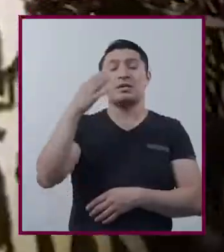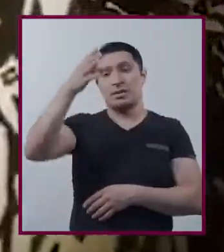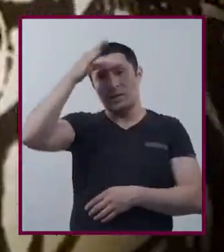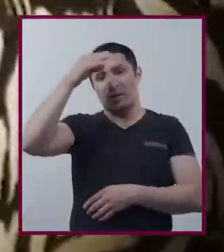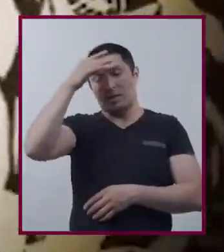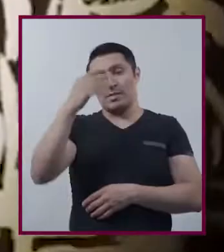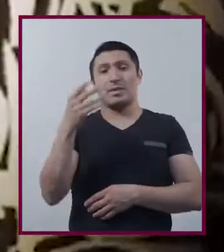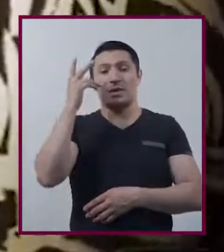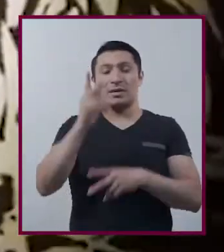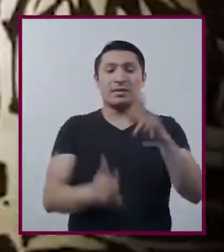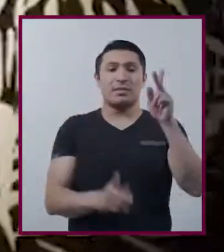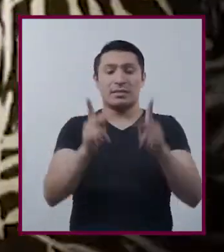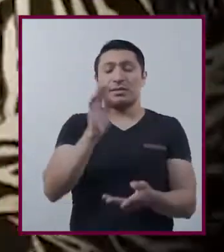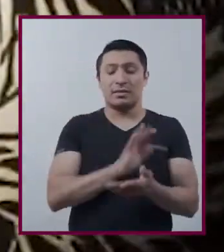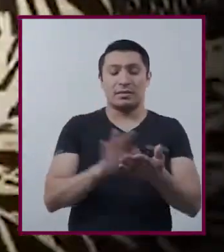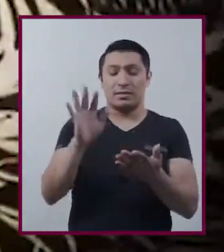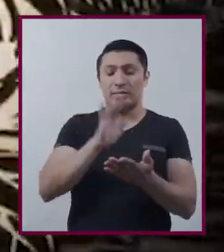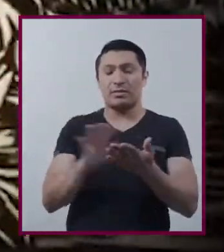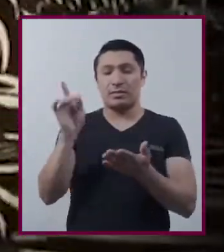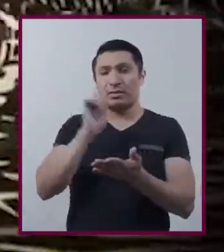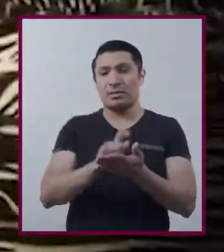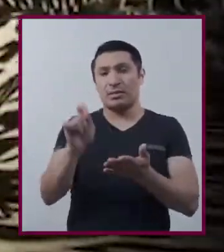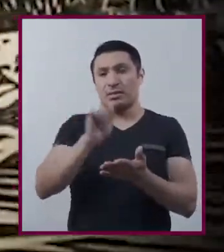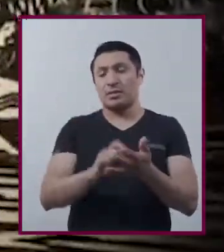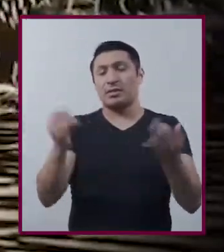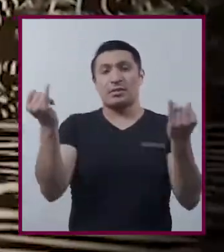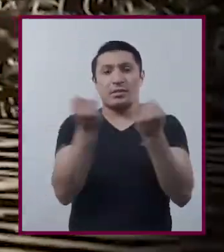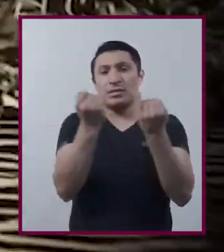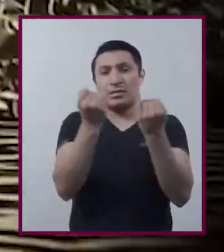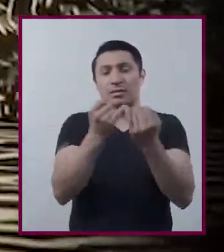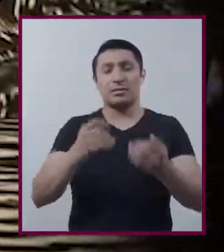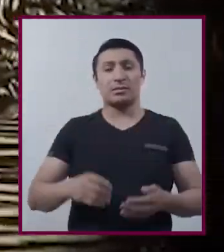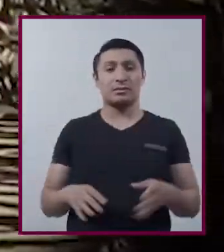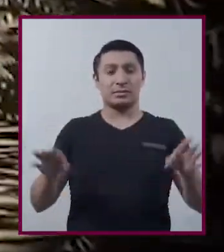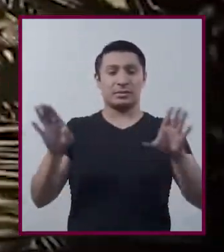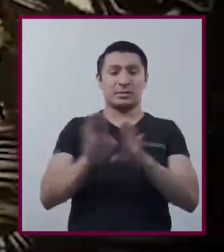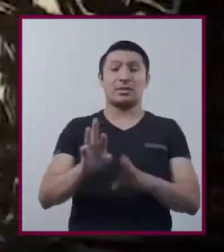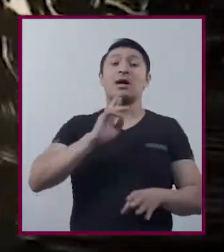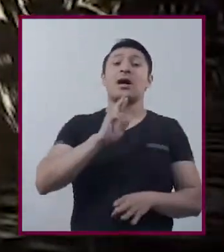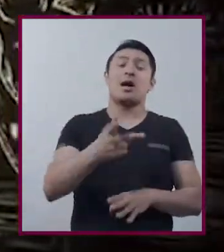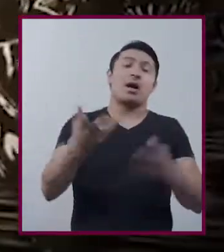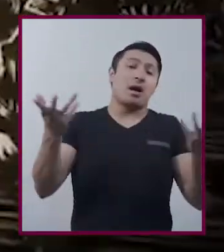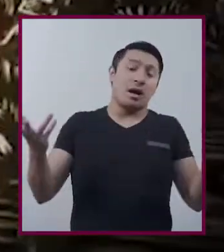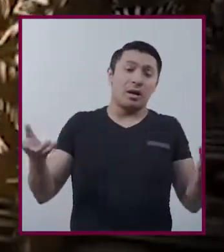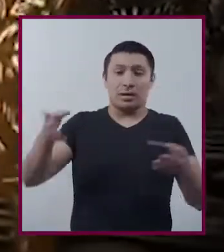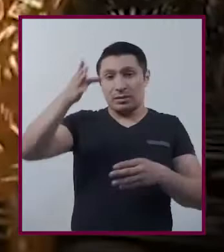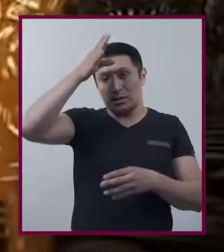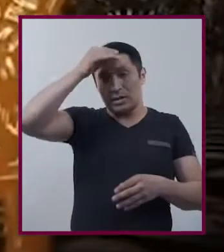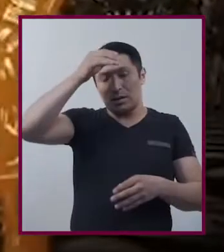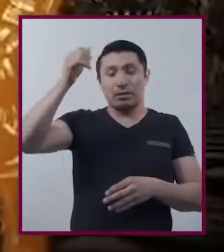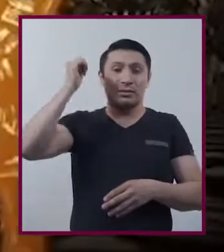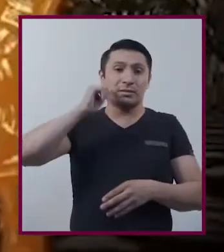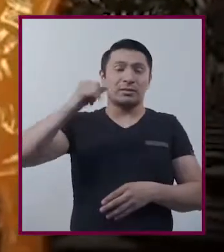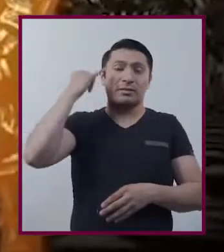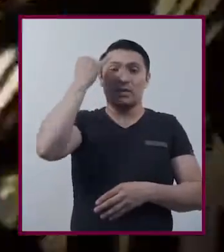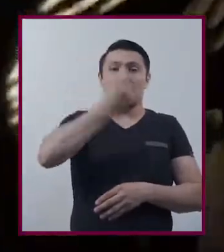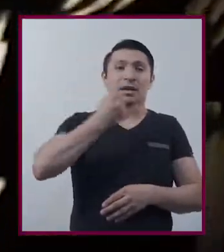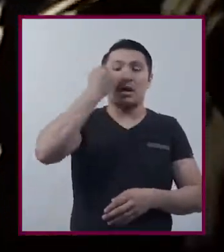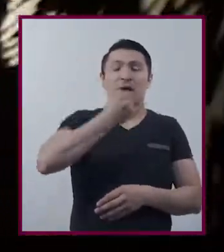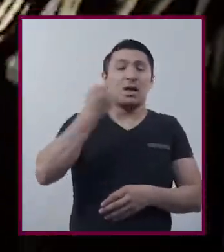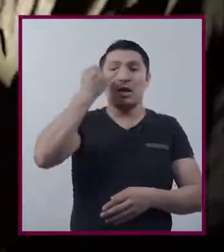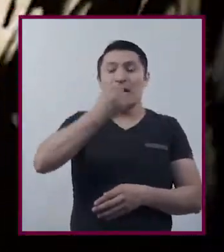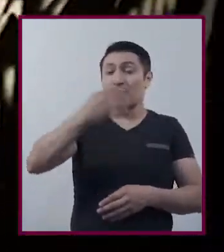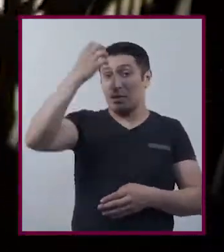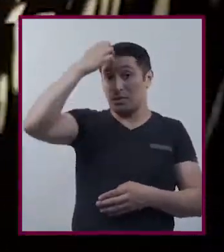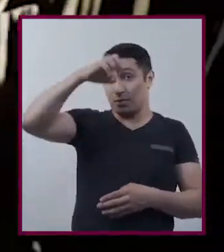un idioma que había aprendido a hablar, leer y escribir al mismo tiempo, como en el mejor de los casos se aprende